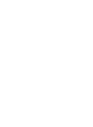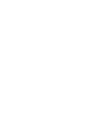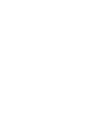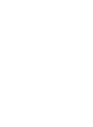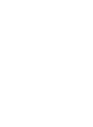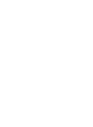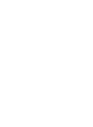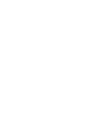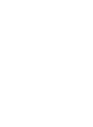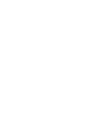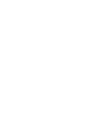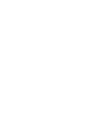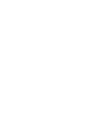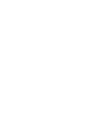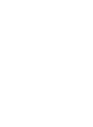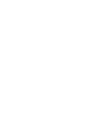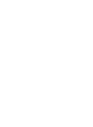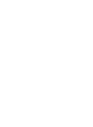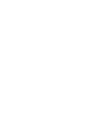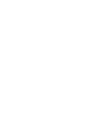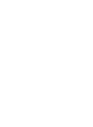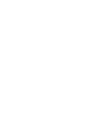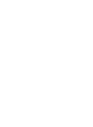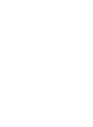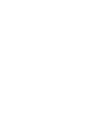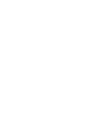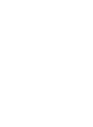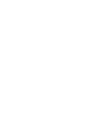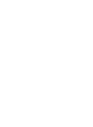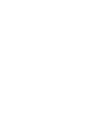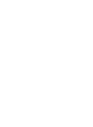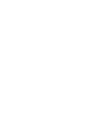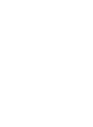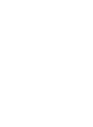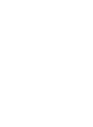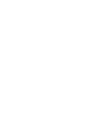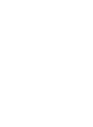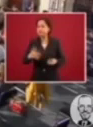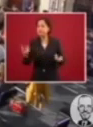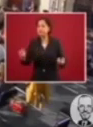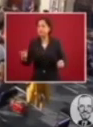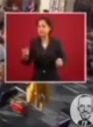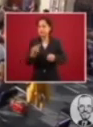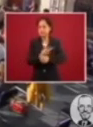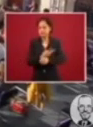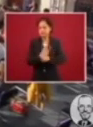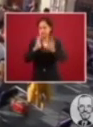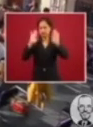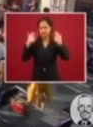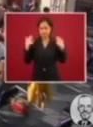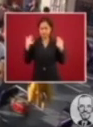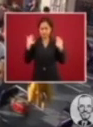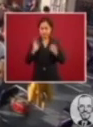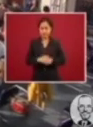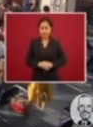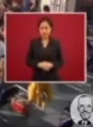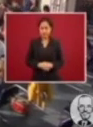económica para seguir viviendo su vida de artista y aún